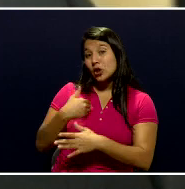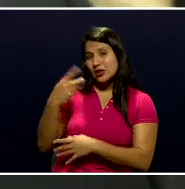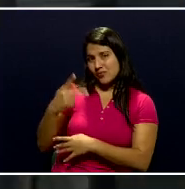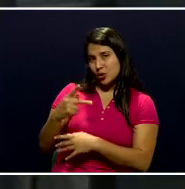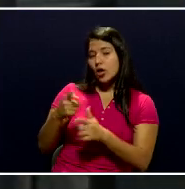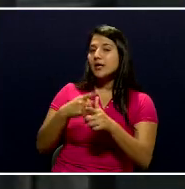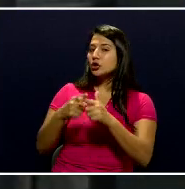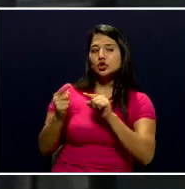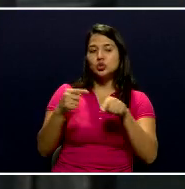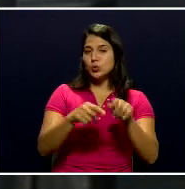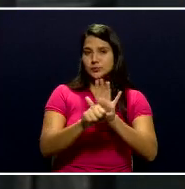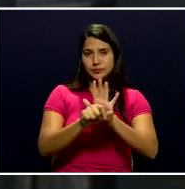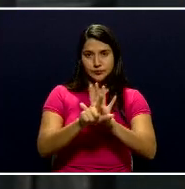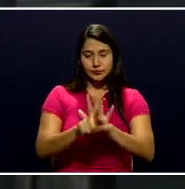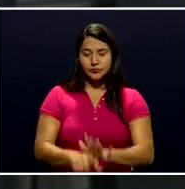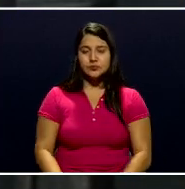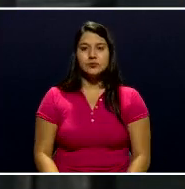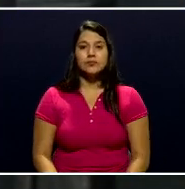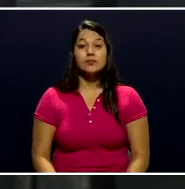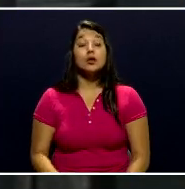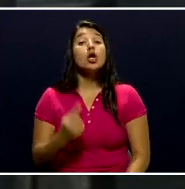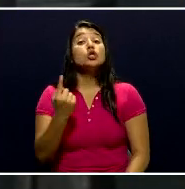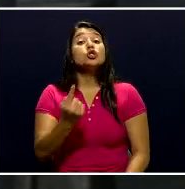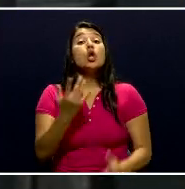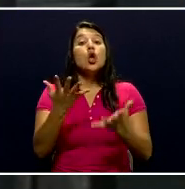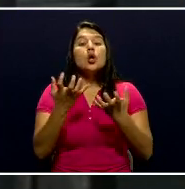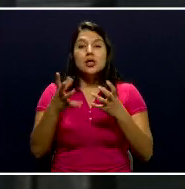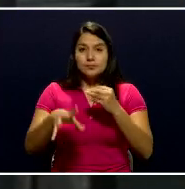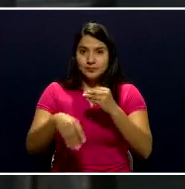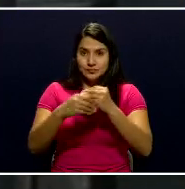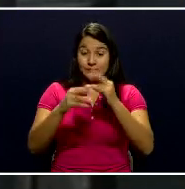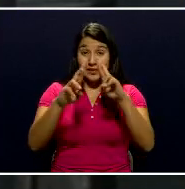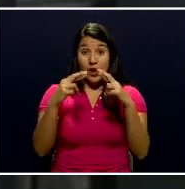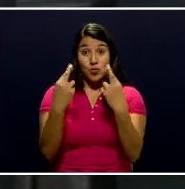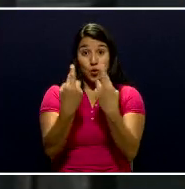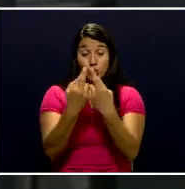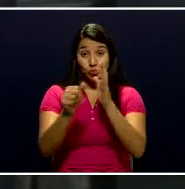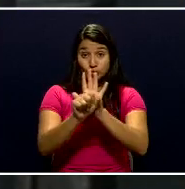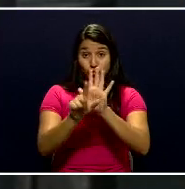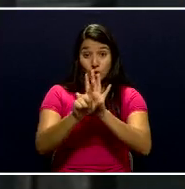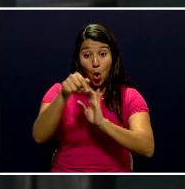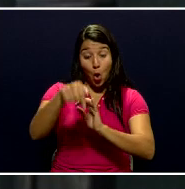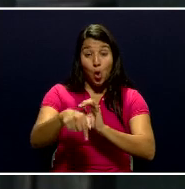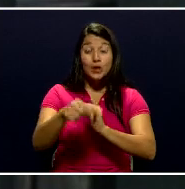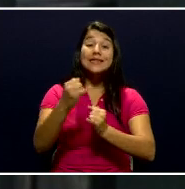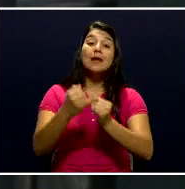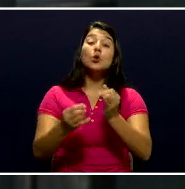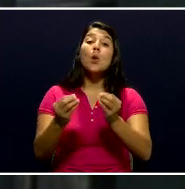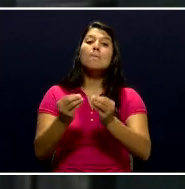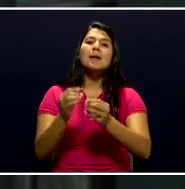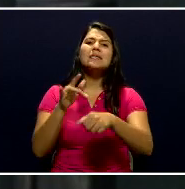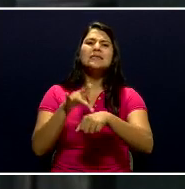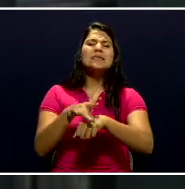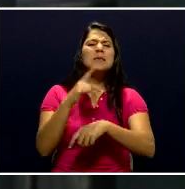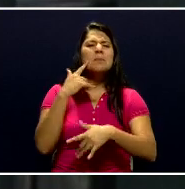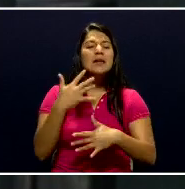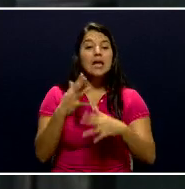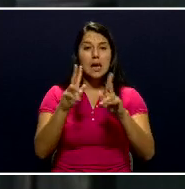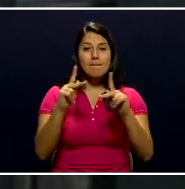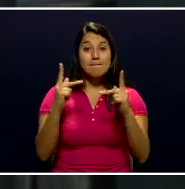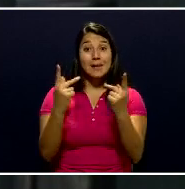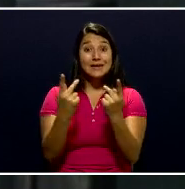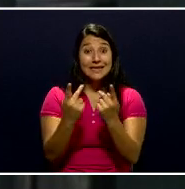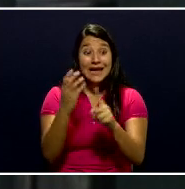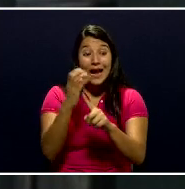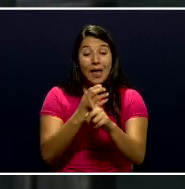Legislativa. Agregar nada más que la sesión del plenario se levantó hoy un poco más temprano, esto para que las fracciones puedan